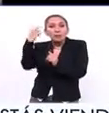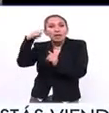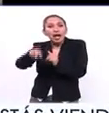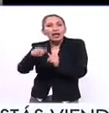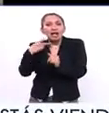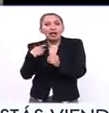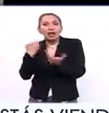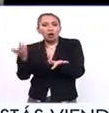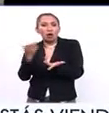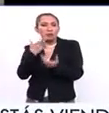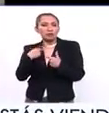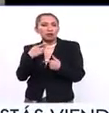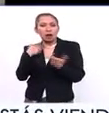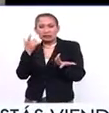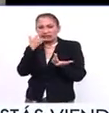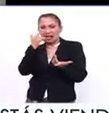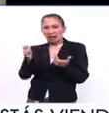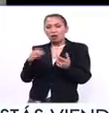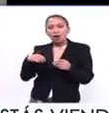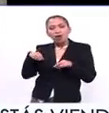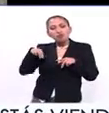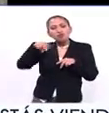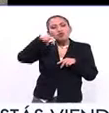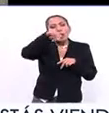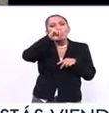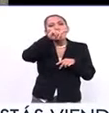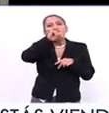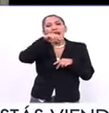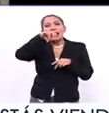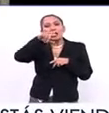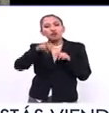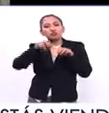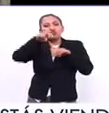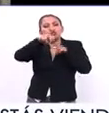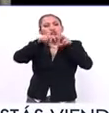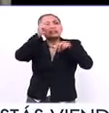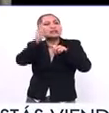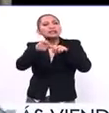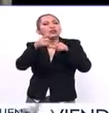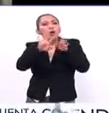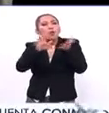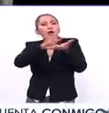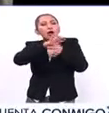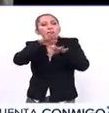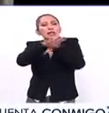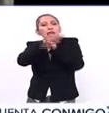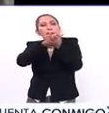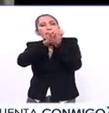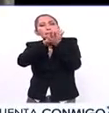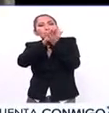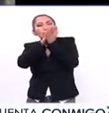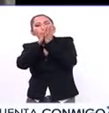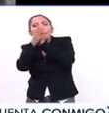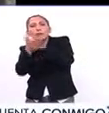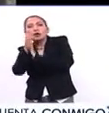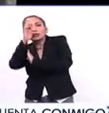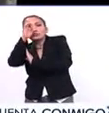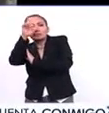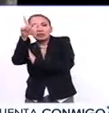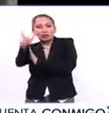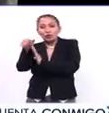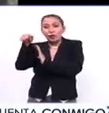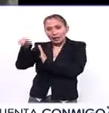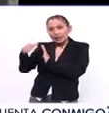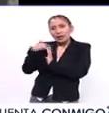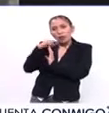unos excéntricos al Monte Análogo y todo ese ascenso es una especie como de tránsito espiritual, que yo